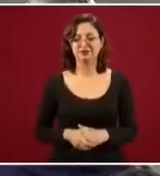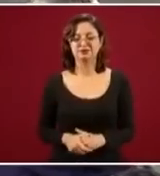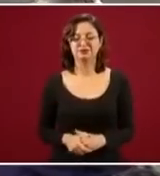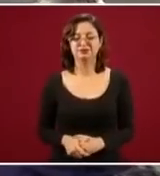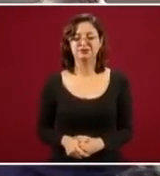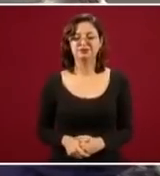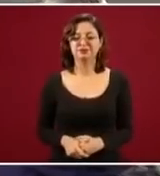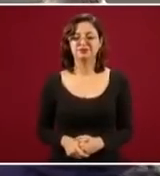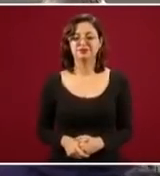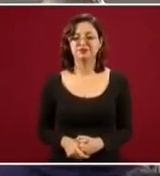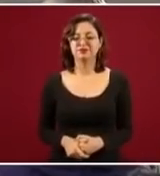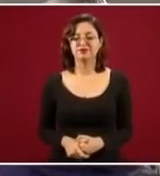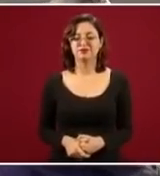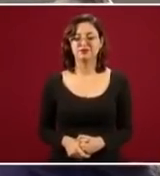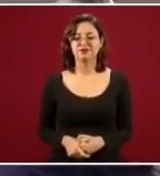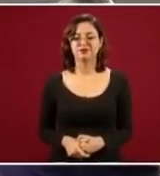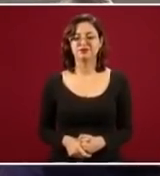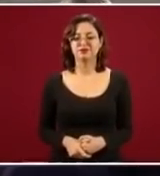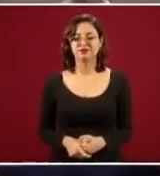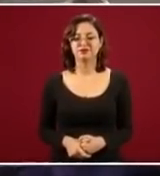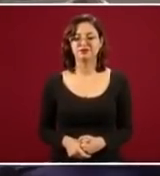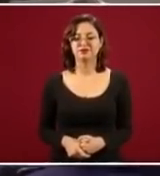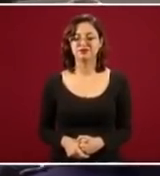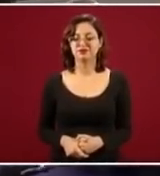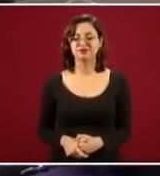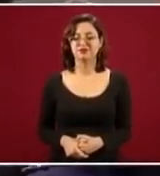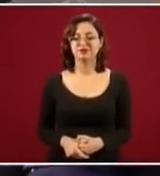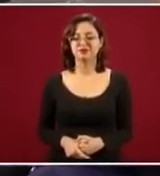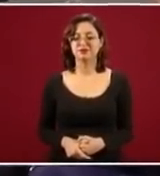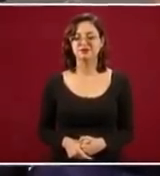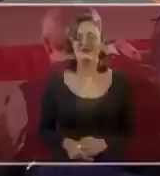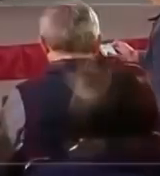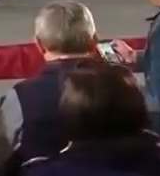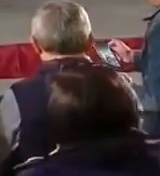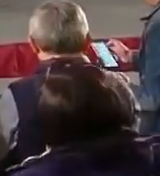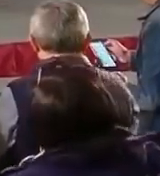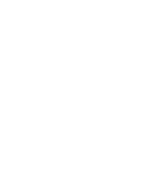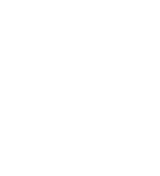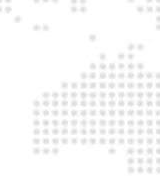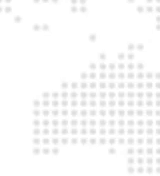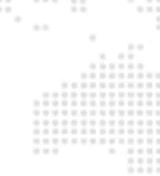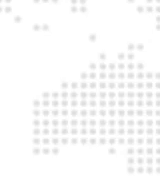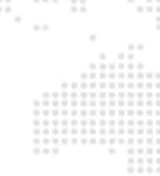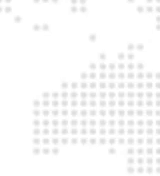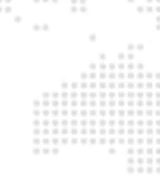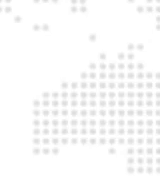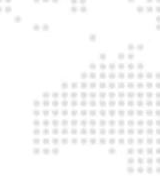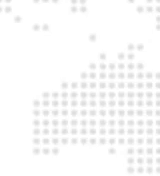Nos están matando, presidente.